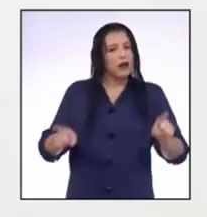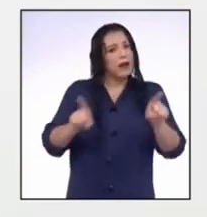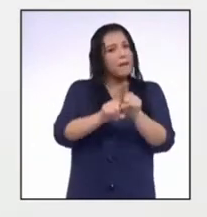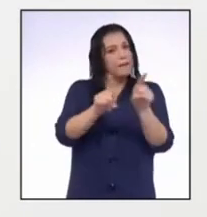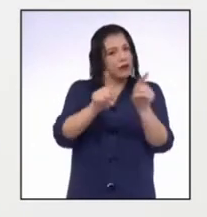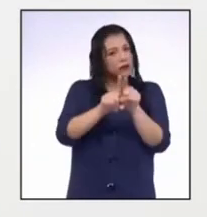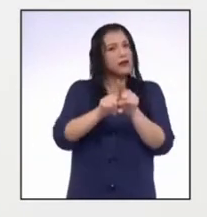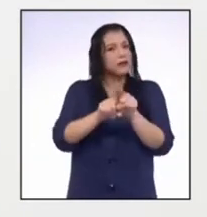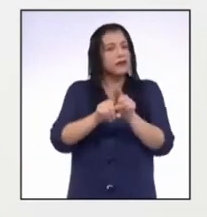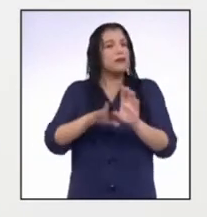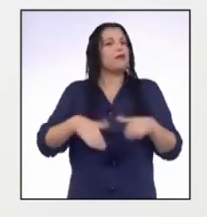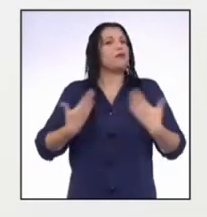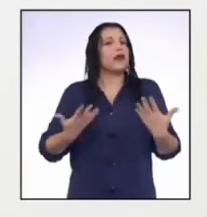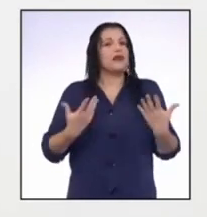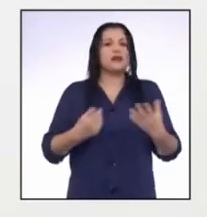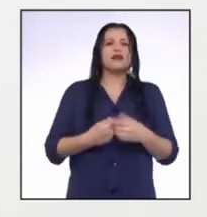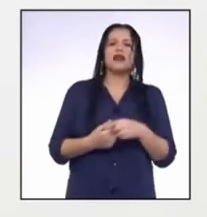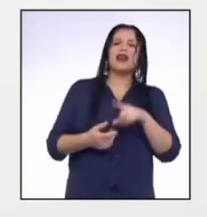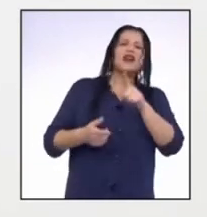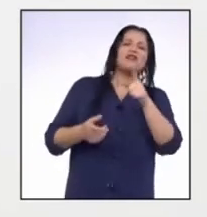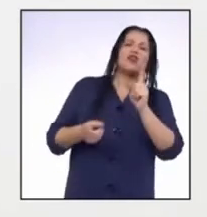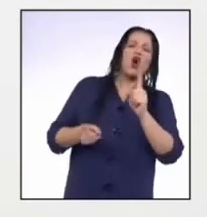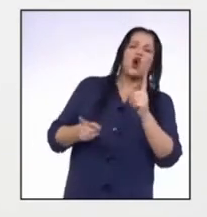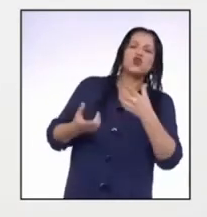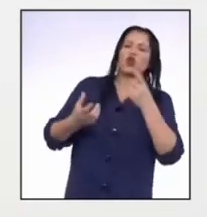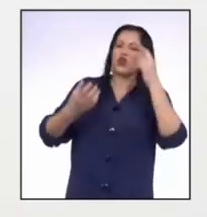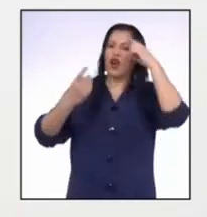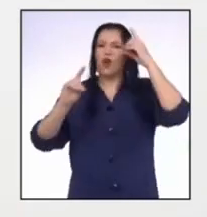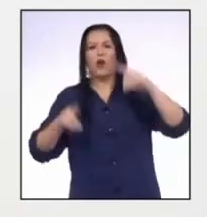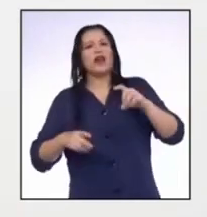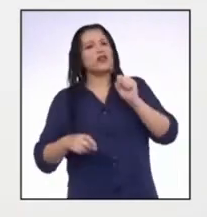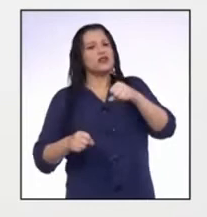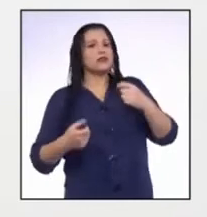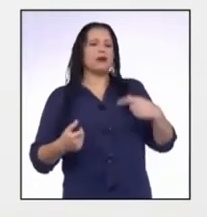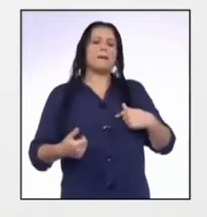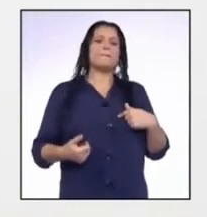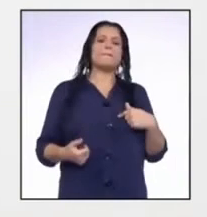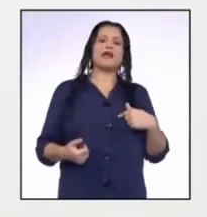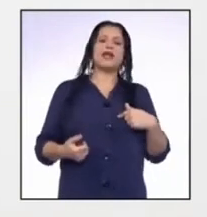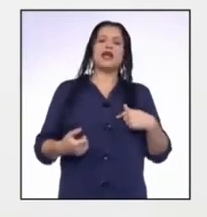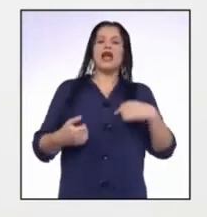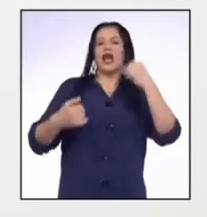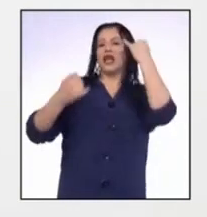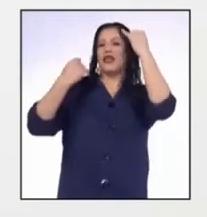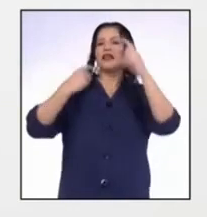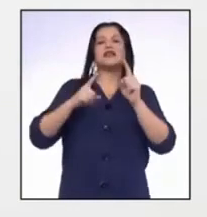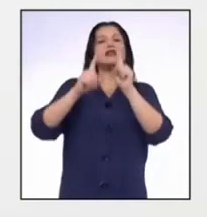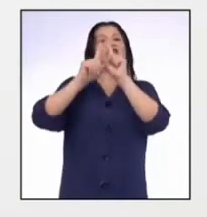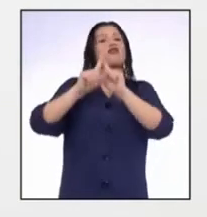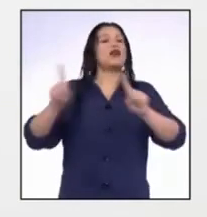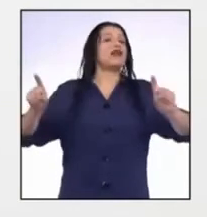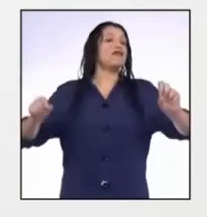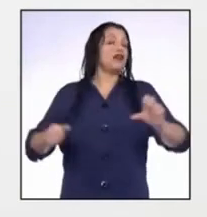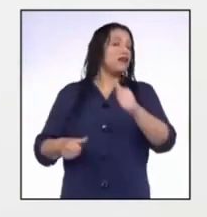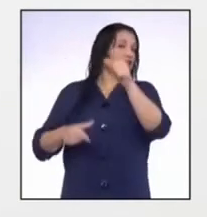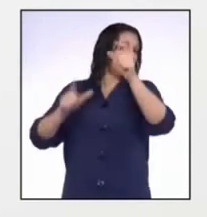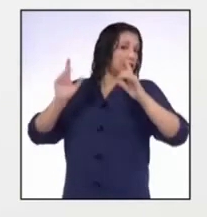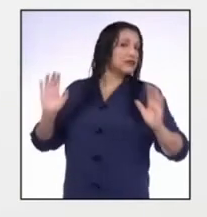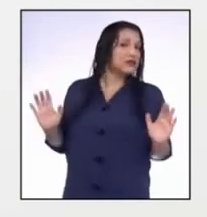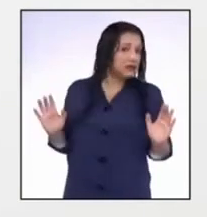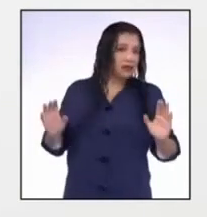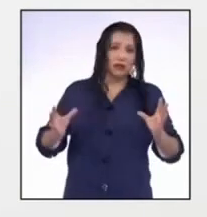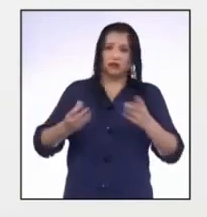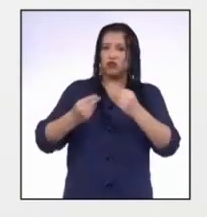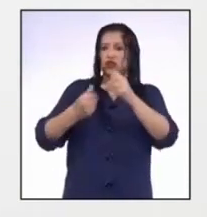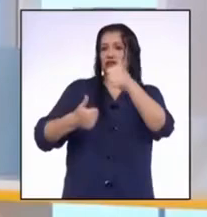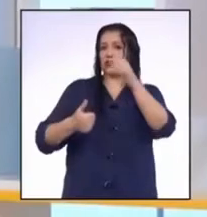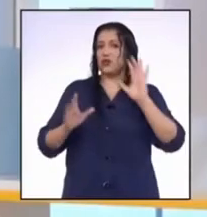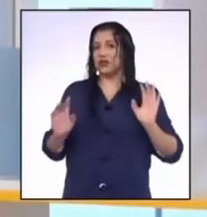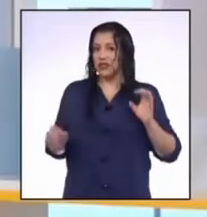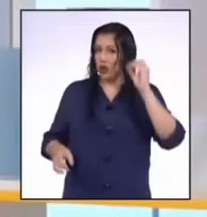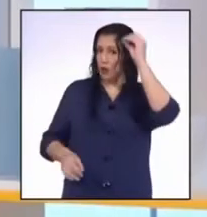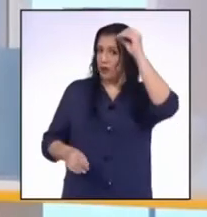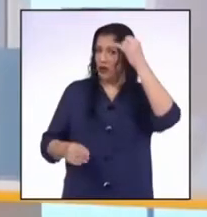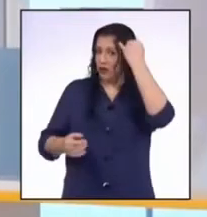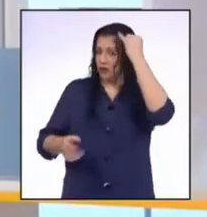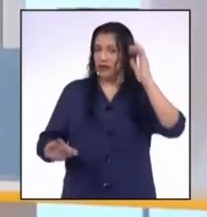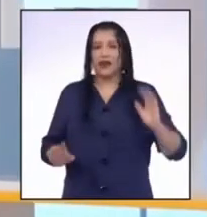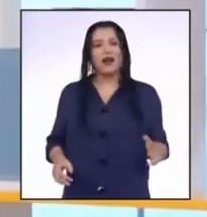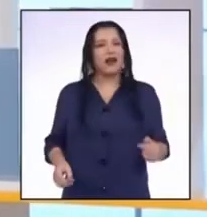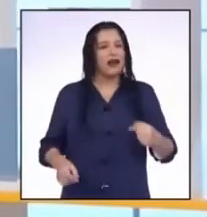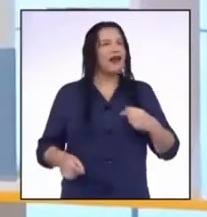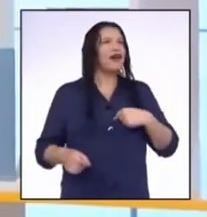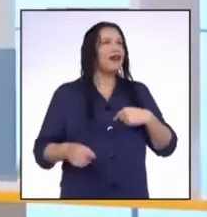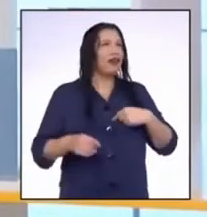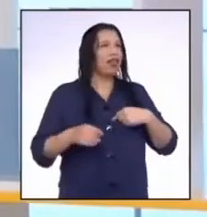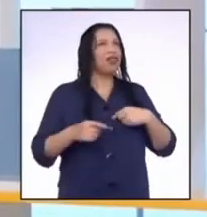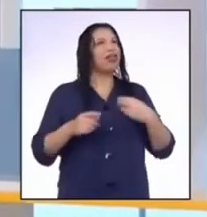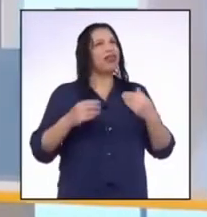mismo tiempo puede ser crítico si tiene una postura que no necesariamente esté alineada a muchas otras. Yo también